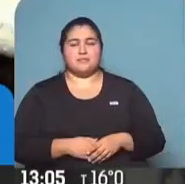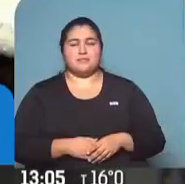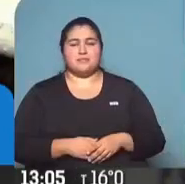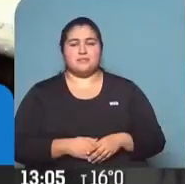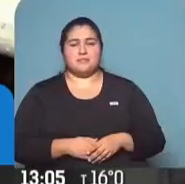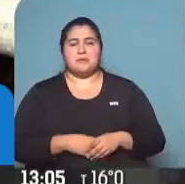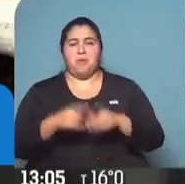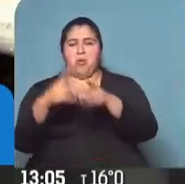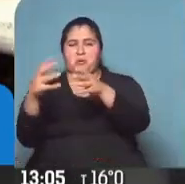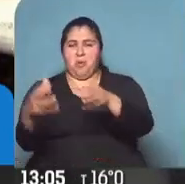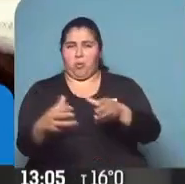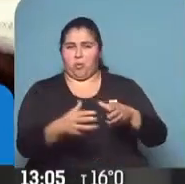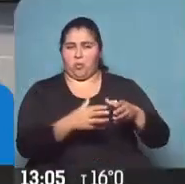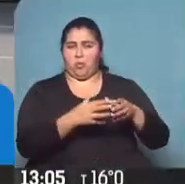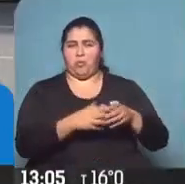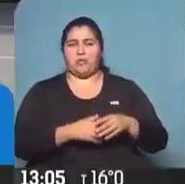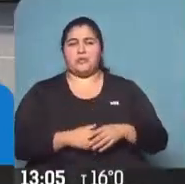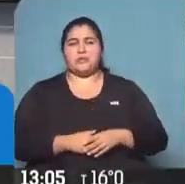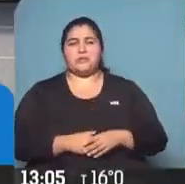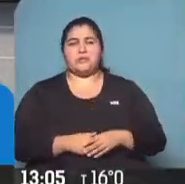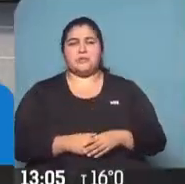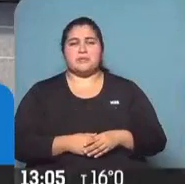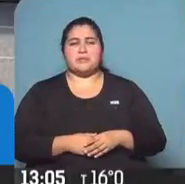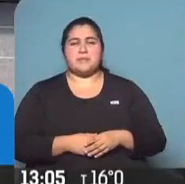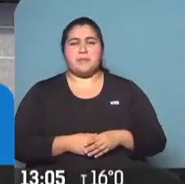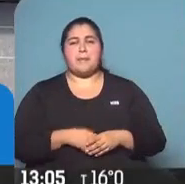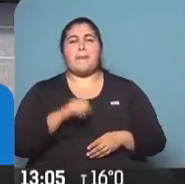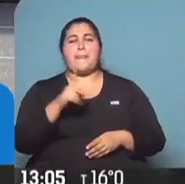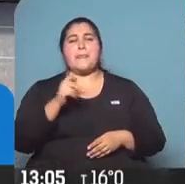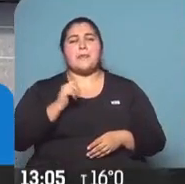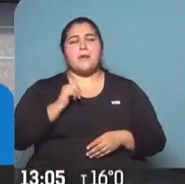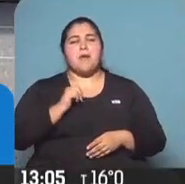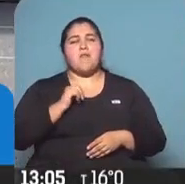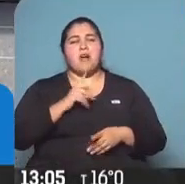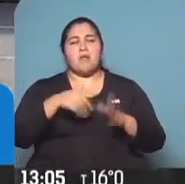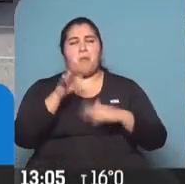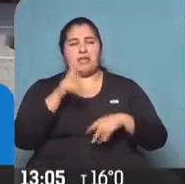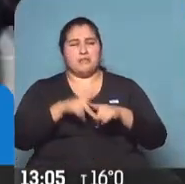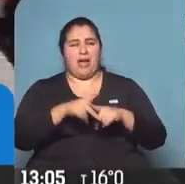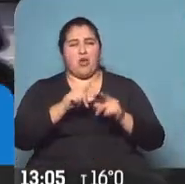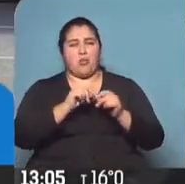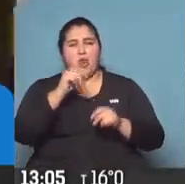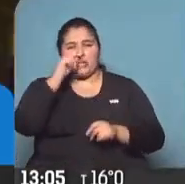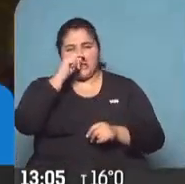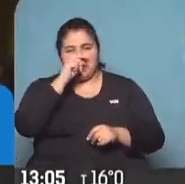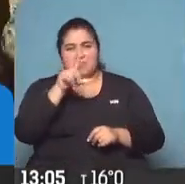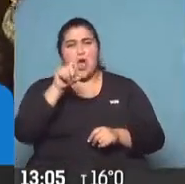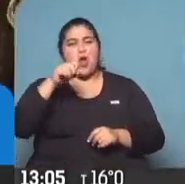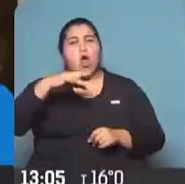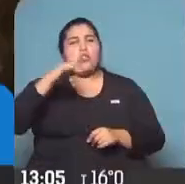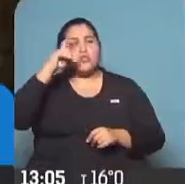se acerca el marco oficial el regimiento de infantería mecanizado 7 verdad el conde